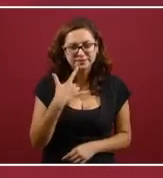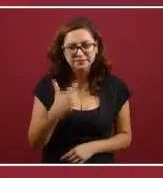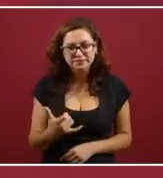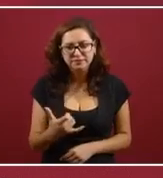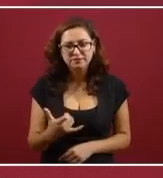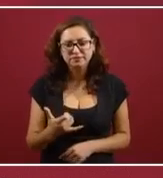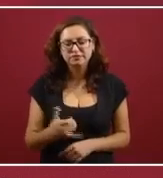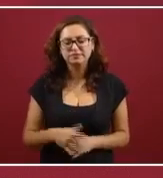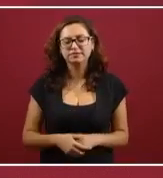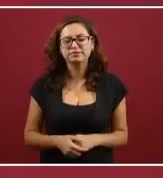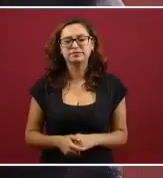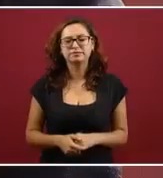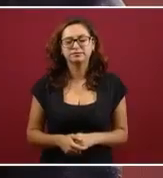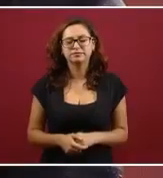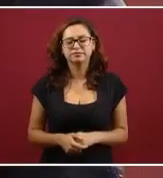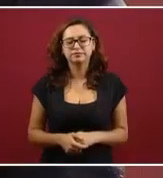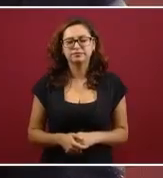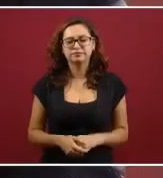Que